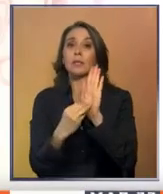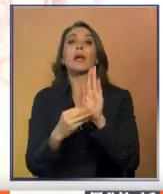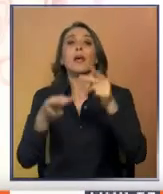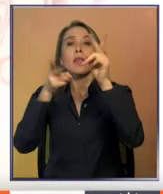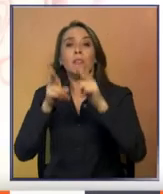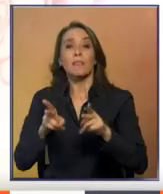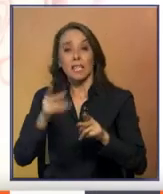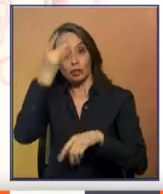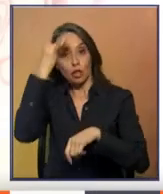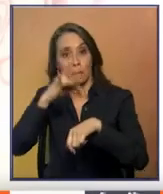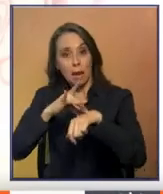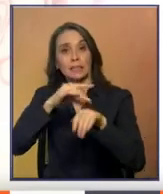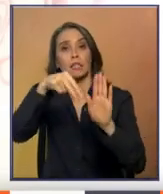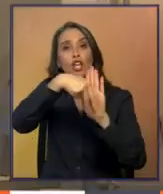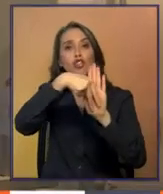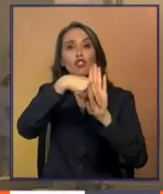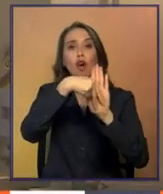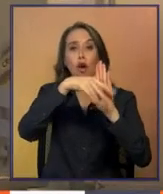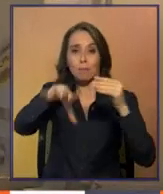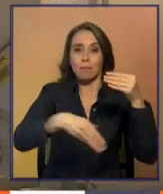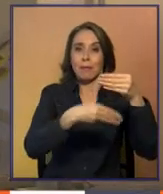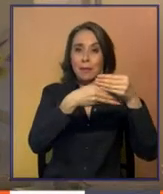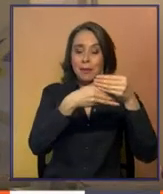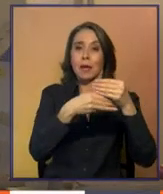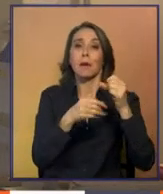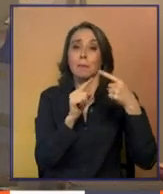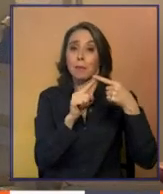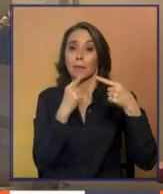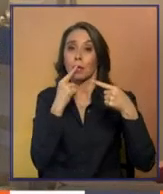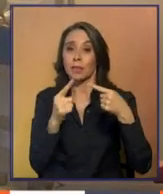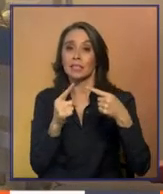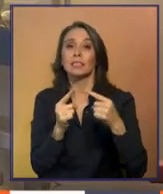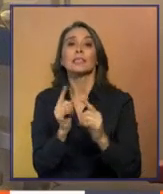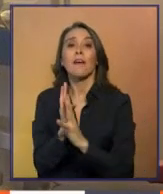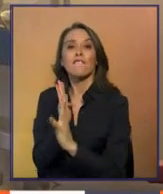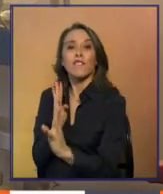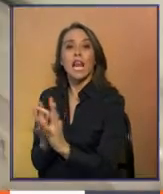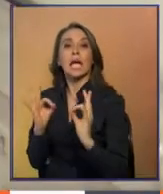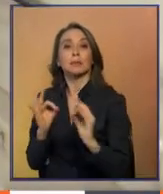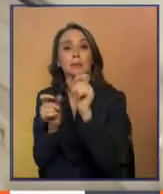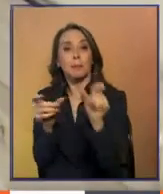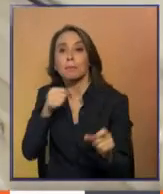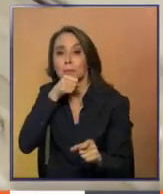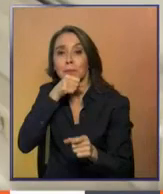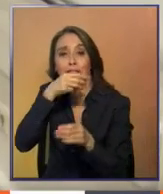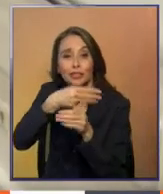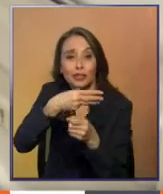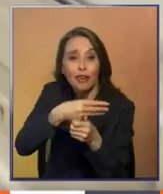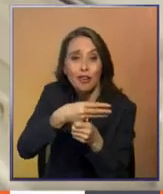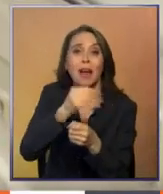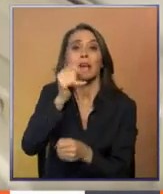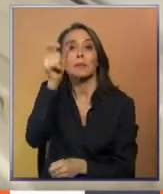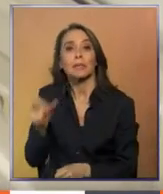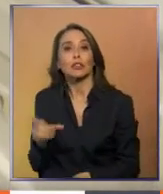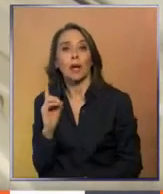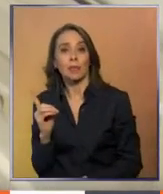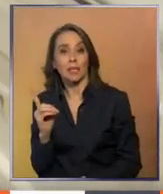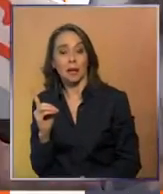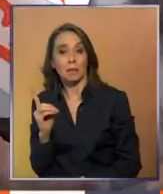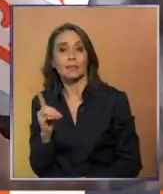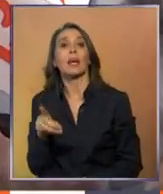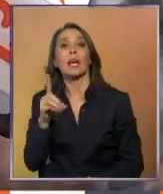de los Pacientes y uno de sus primeros puntos establece la instalación de filas especiales para adultos mayores y personas con discapacidad de la red